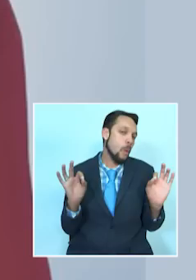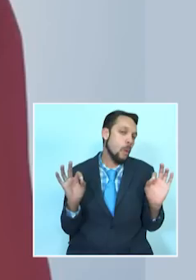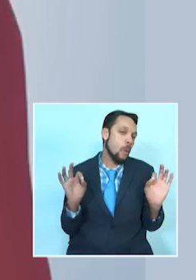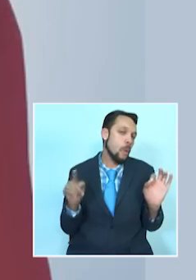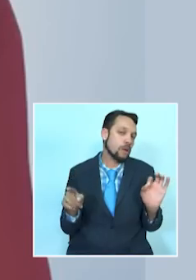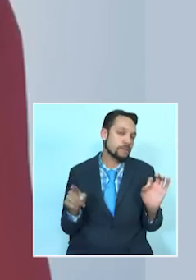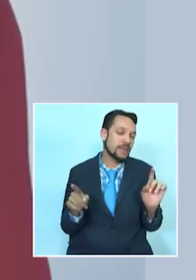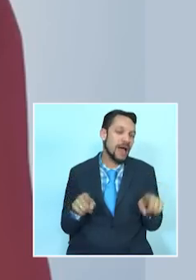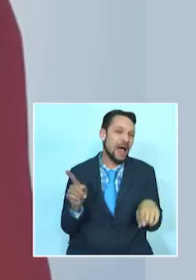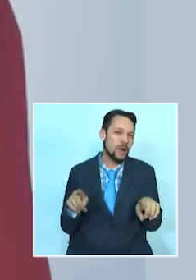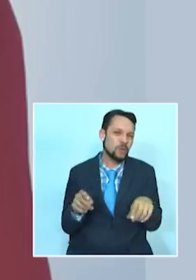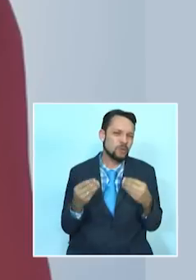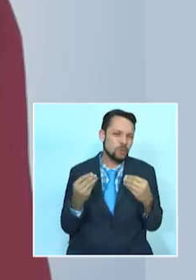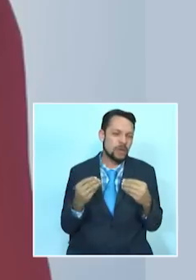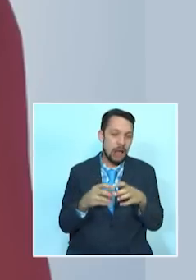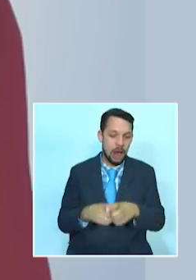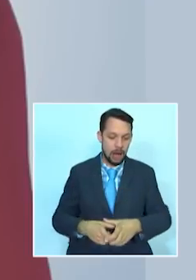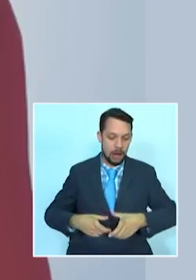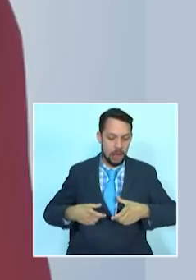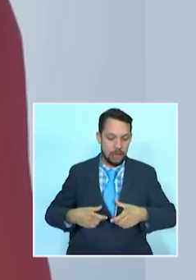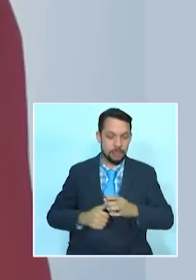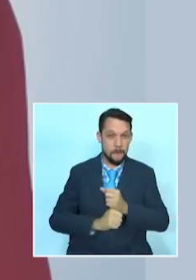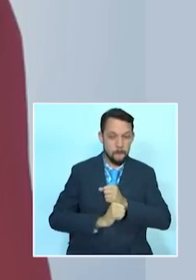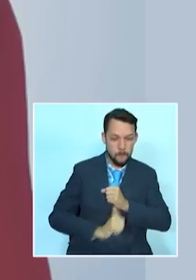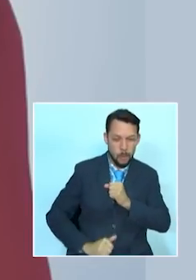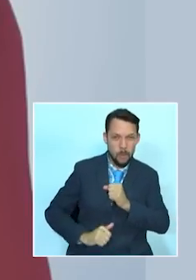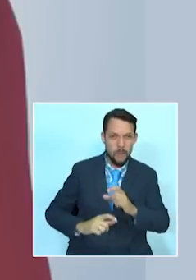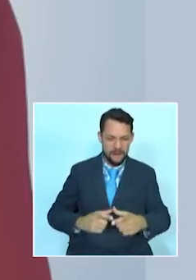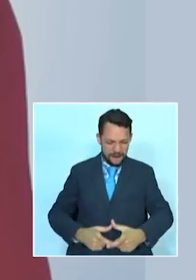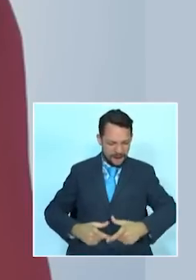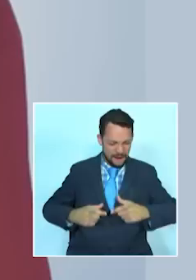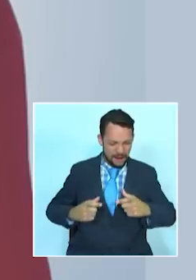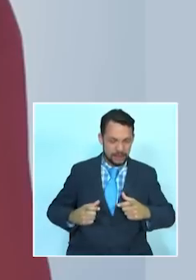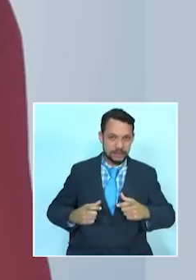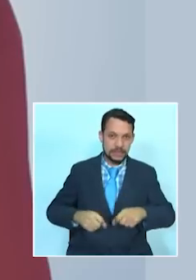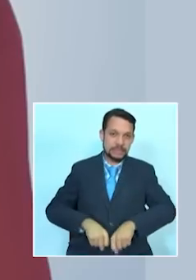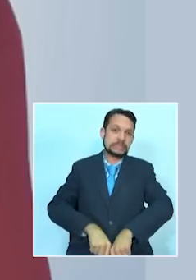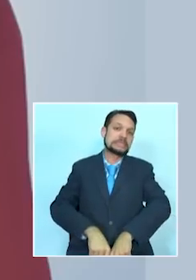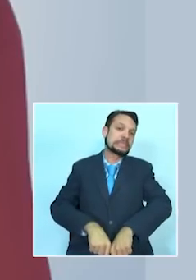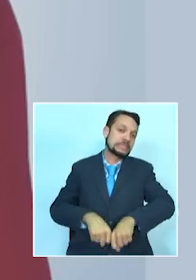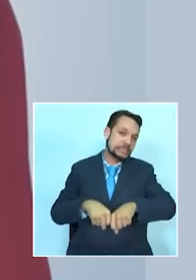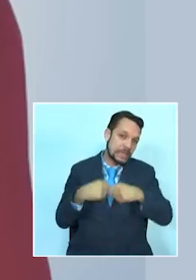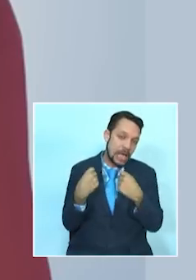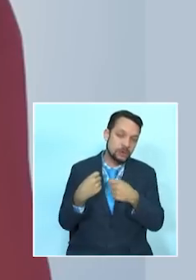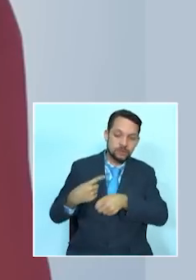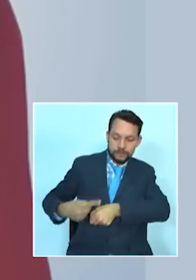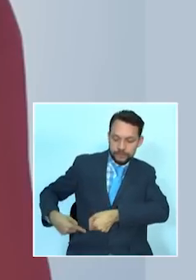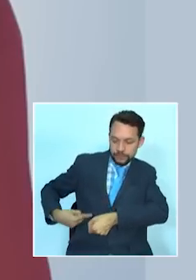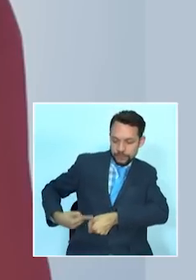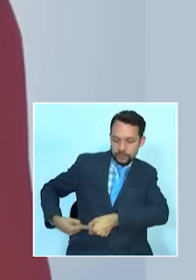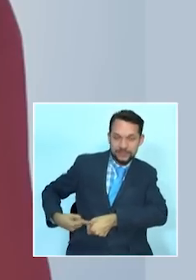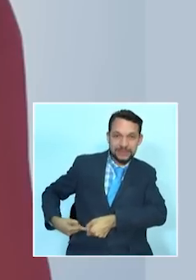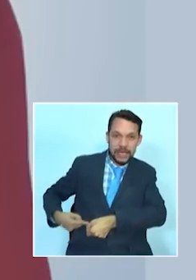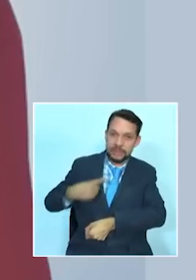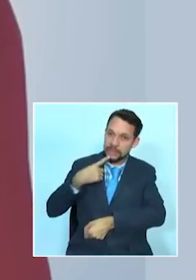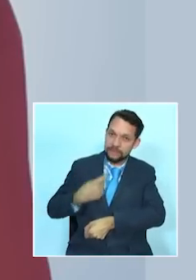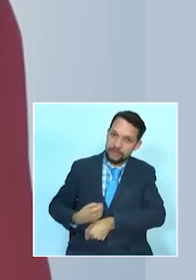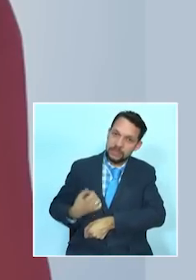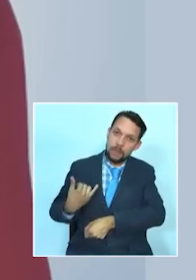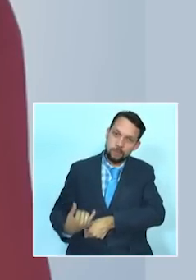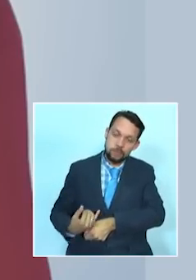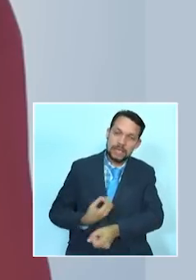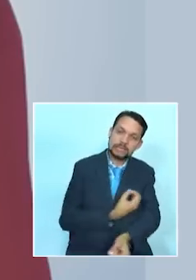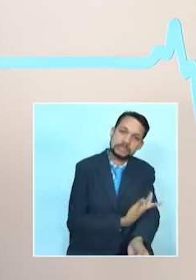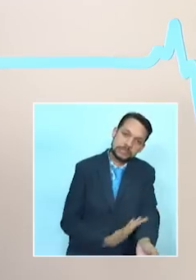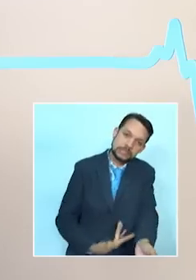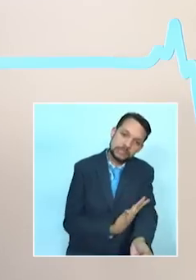bolo fecal es tan grande produce laceraciones del ano y esas laceraciones produce también sangrado Qué es lo que tiene